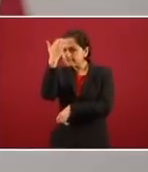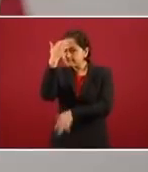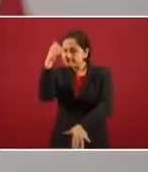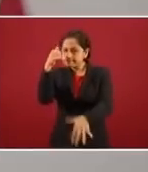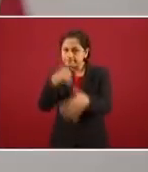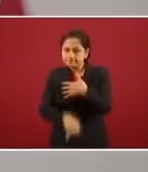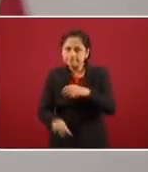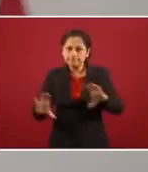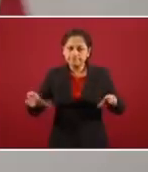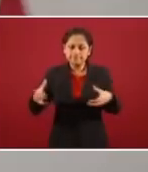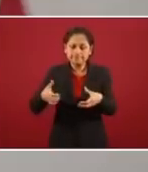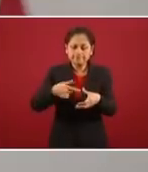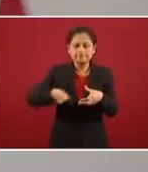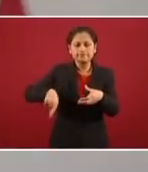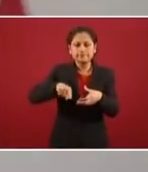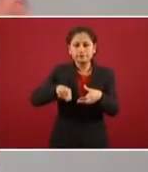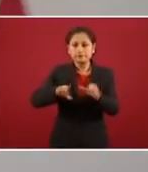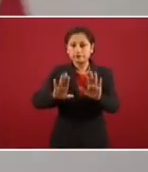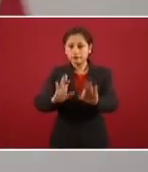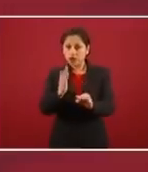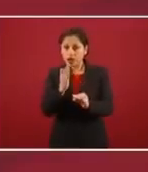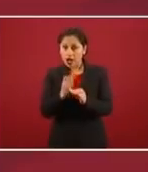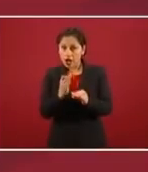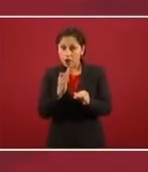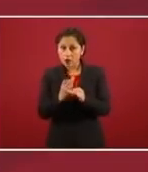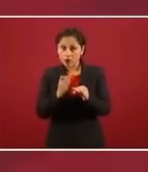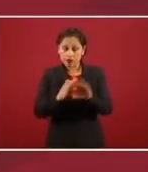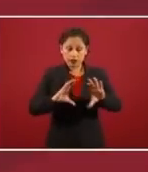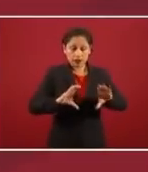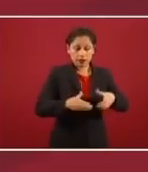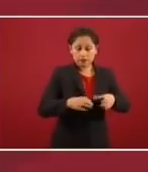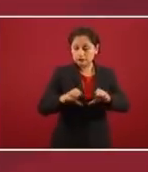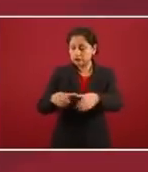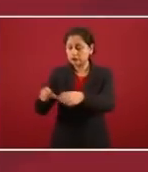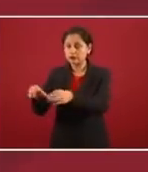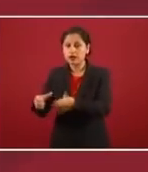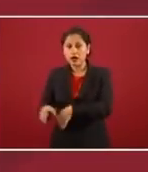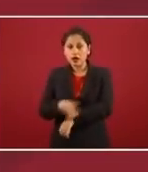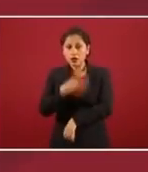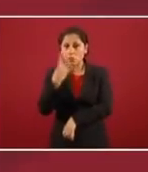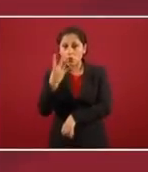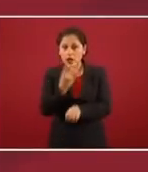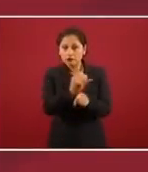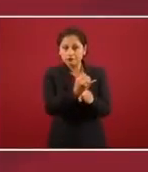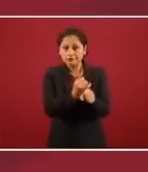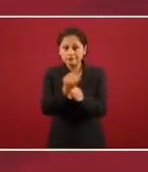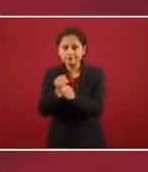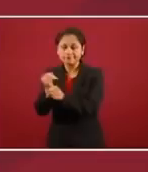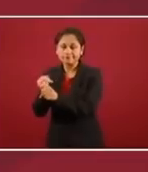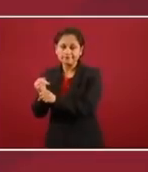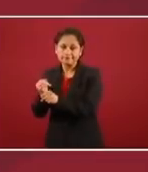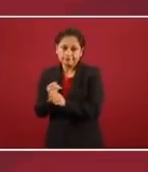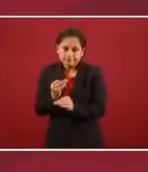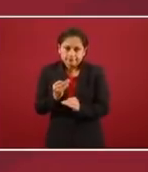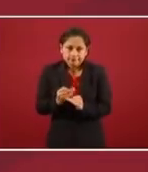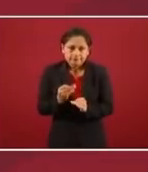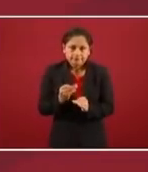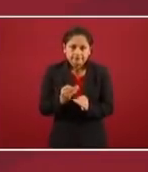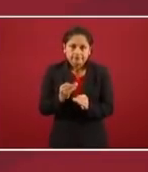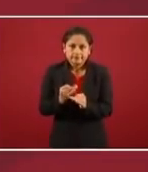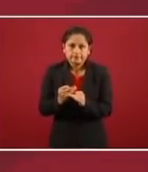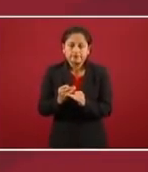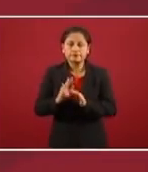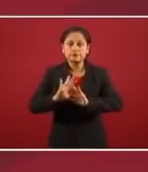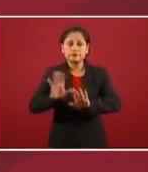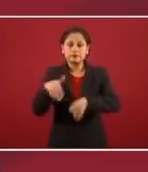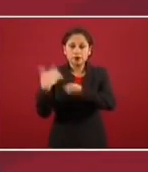Entonces, en este momento tenemos 4 ensayos clínicos principales que están hoy en puerta, algunos ya para empezar la